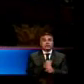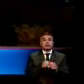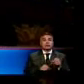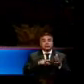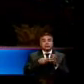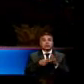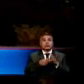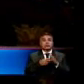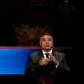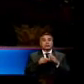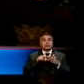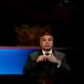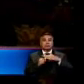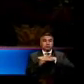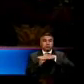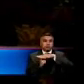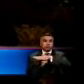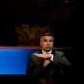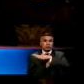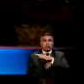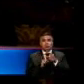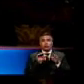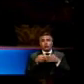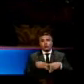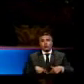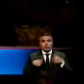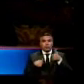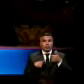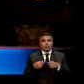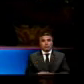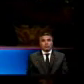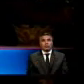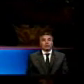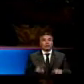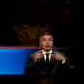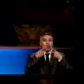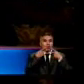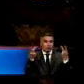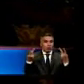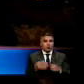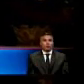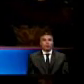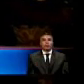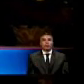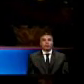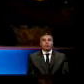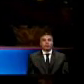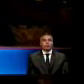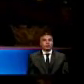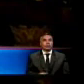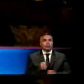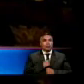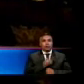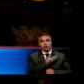construir el patrimonio común, el patrimonio público de propiedad del